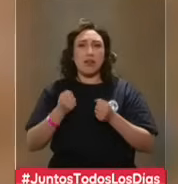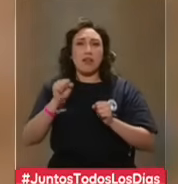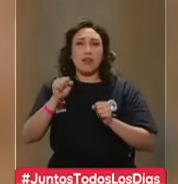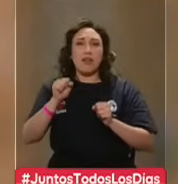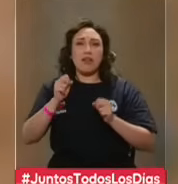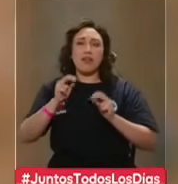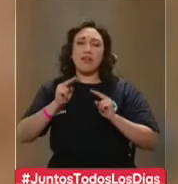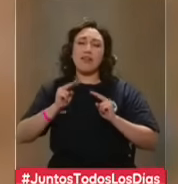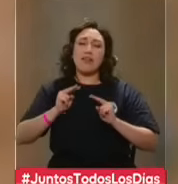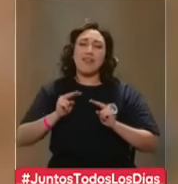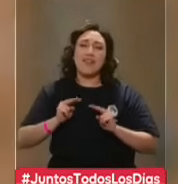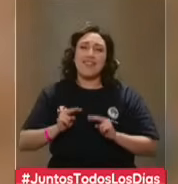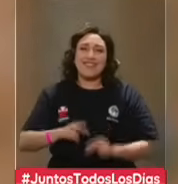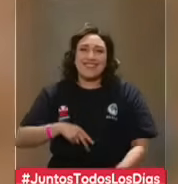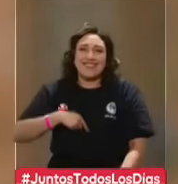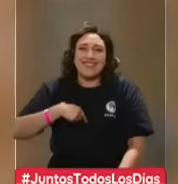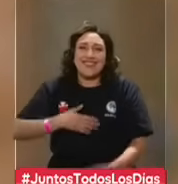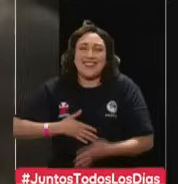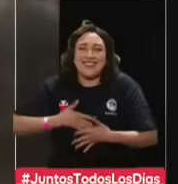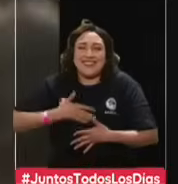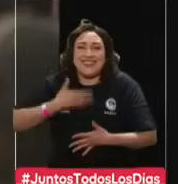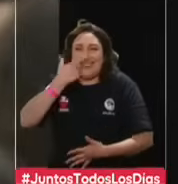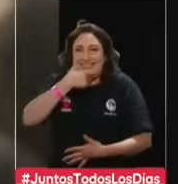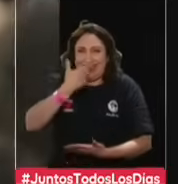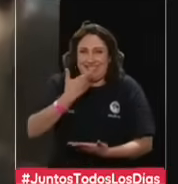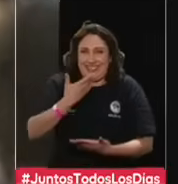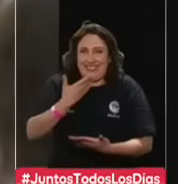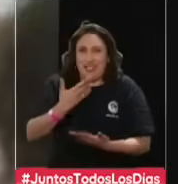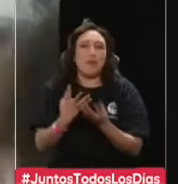la culpa ni el miedo de si se puede o no reír.